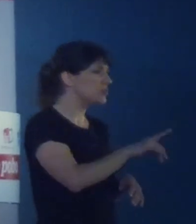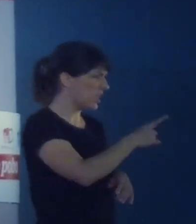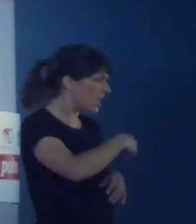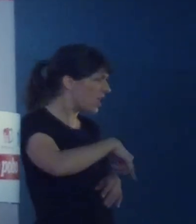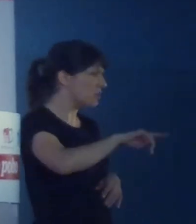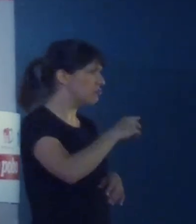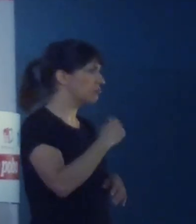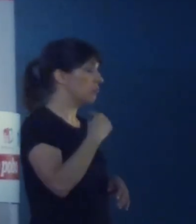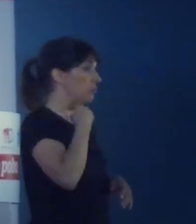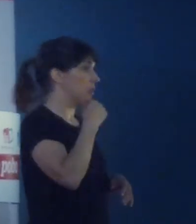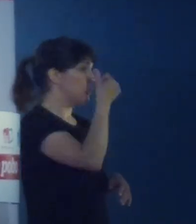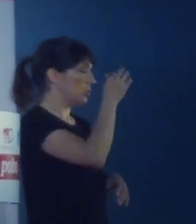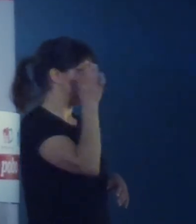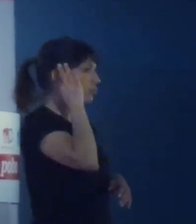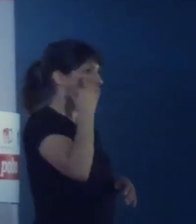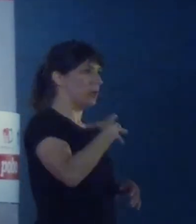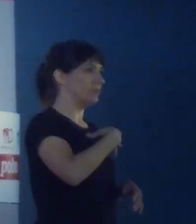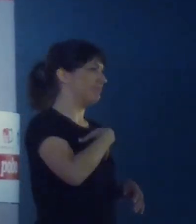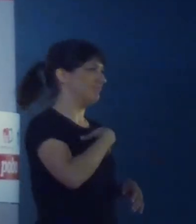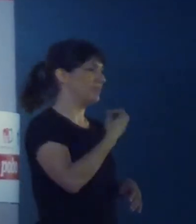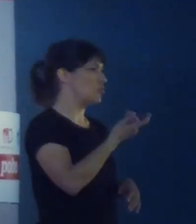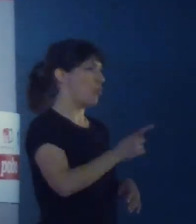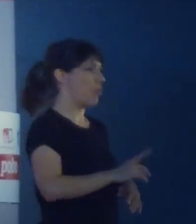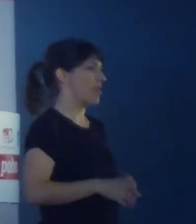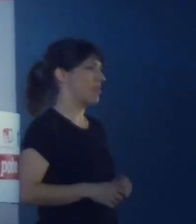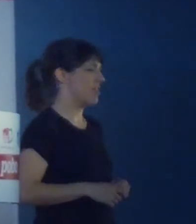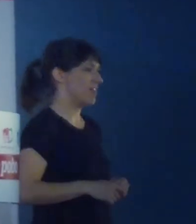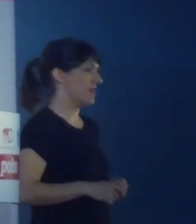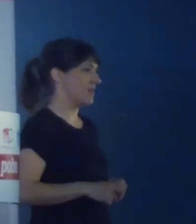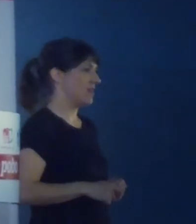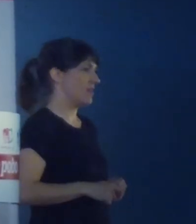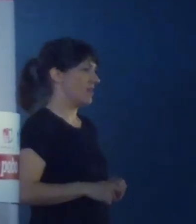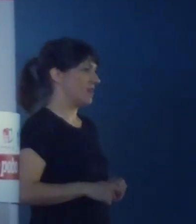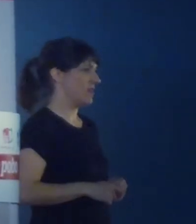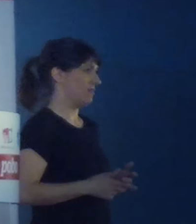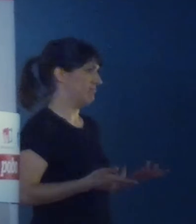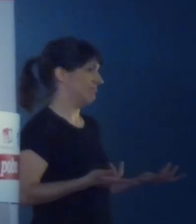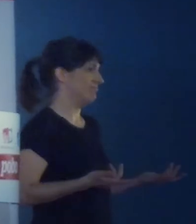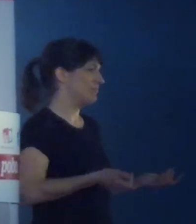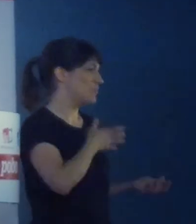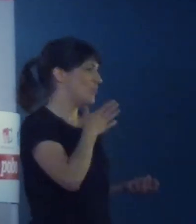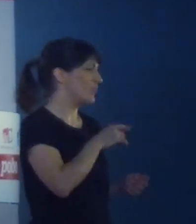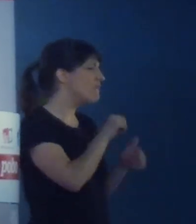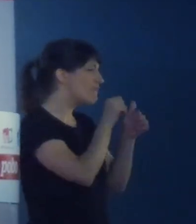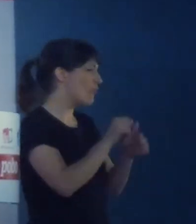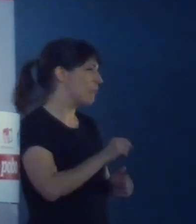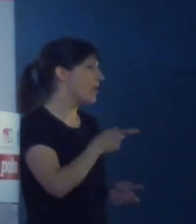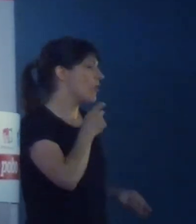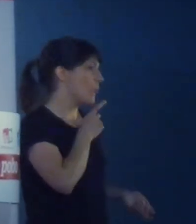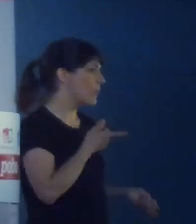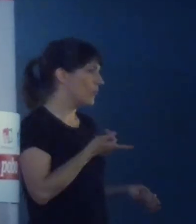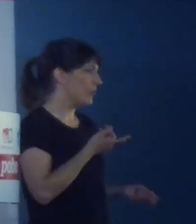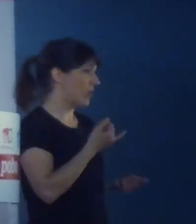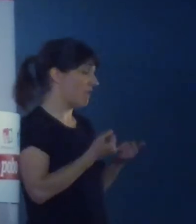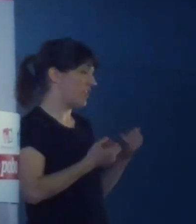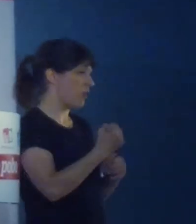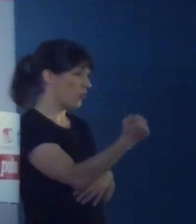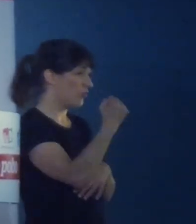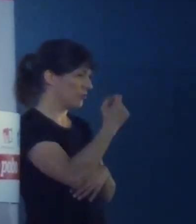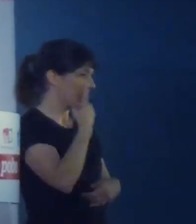deputadas, naturalmente, porque é a maneira de poder controlar o poder